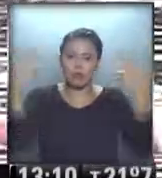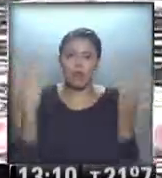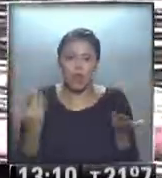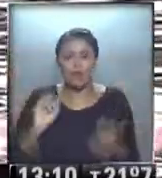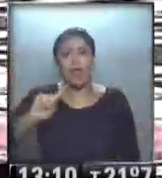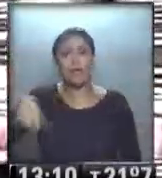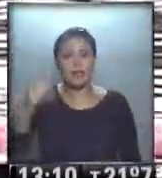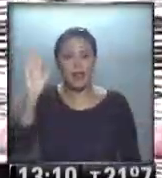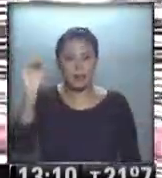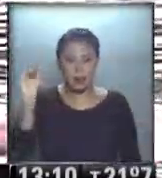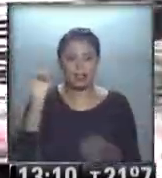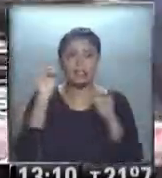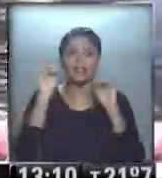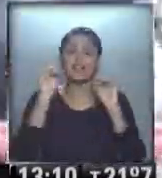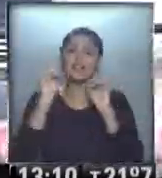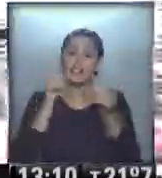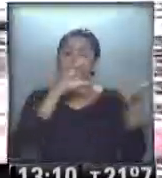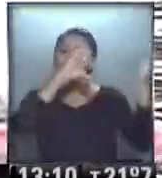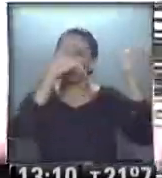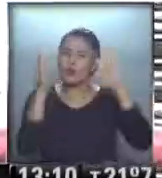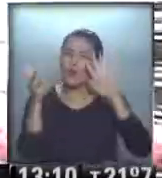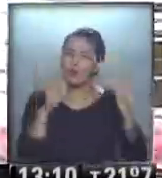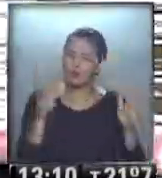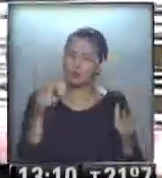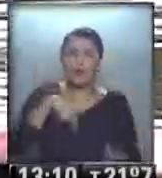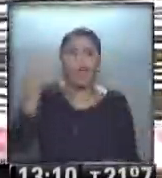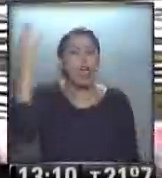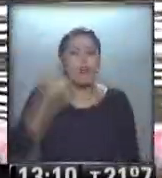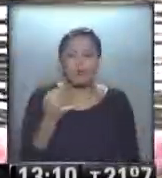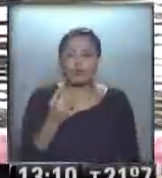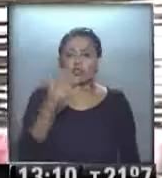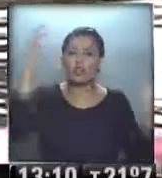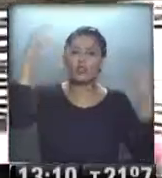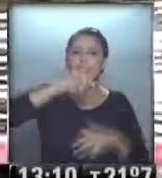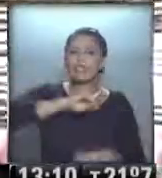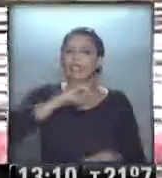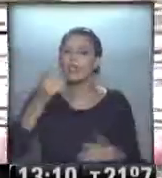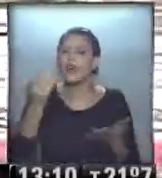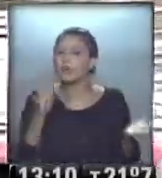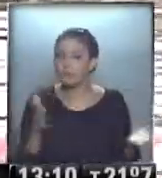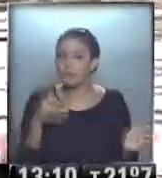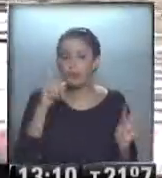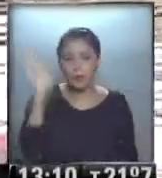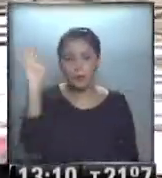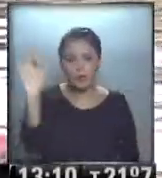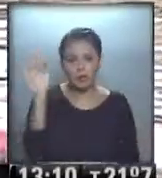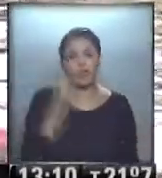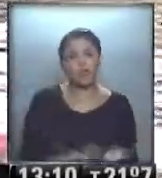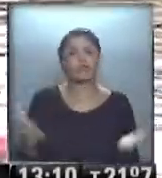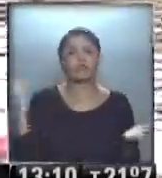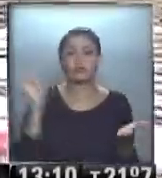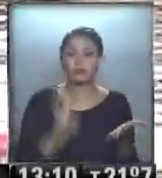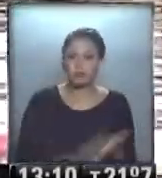martes condiciones de inestabilidad estamos justo en el borde llueve no llueve pero el miércoles volvemos a tener